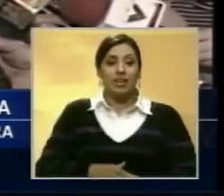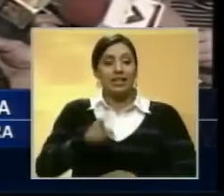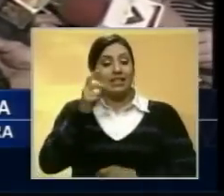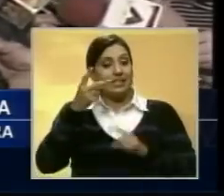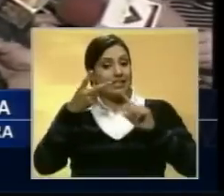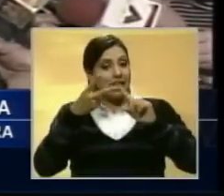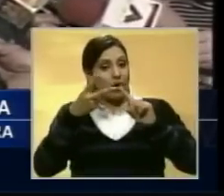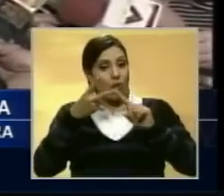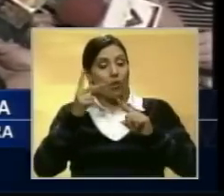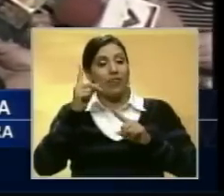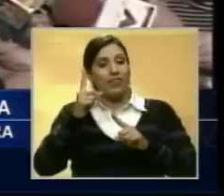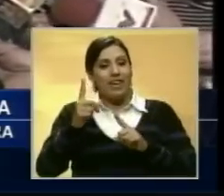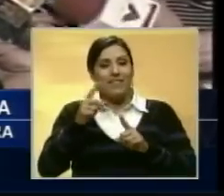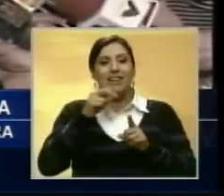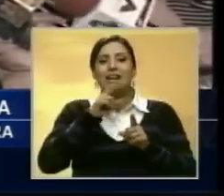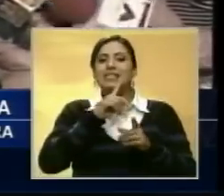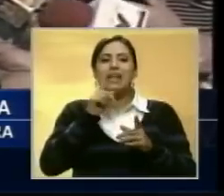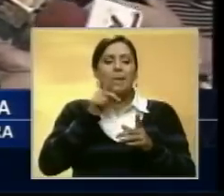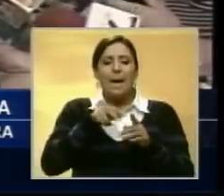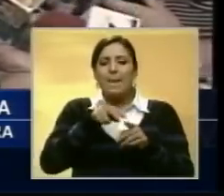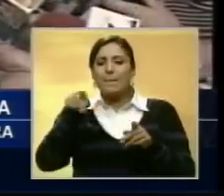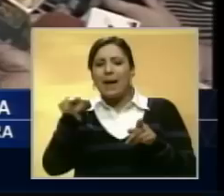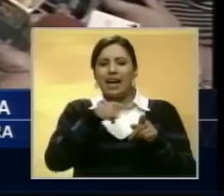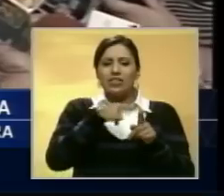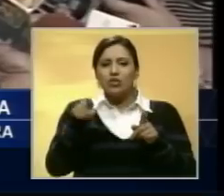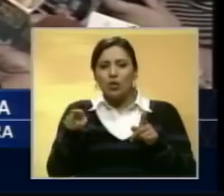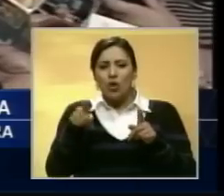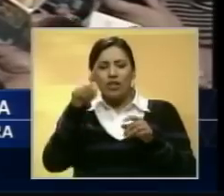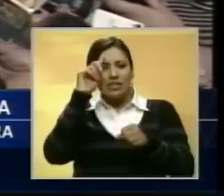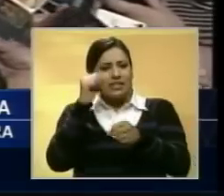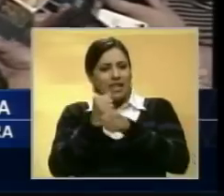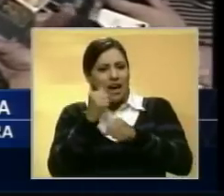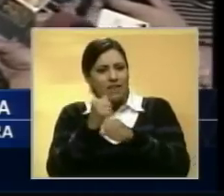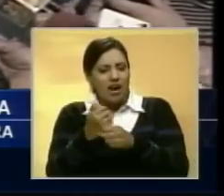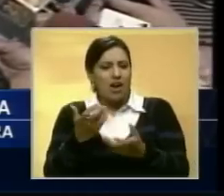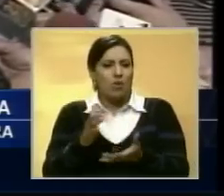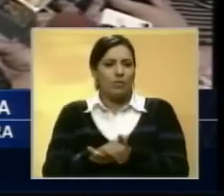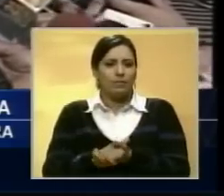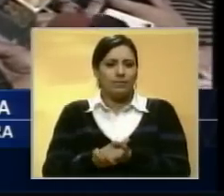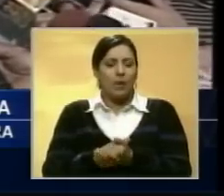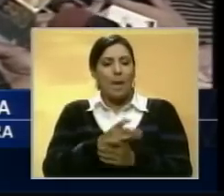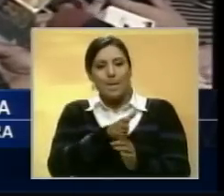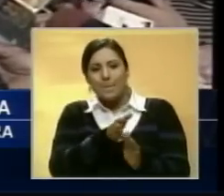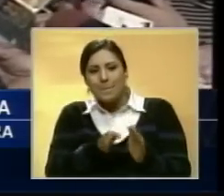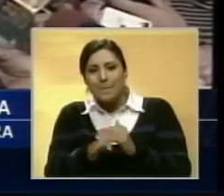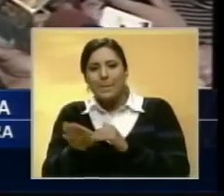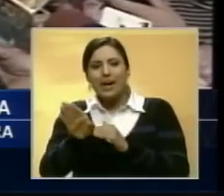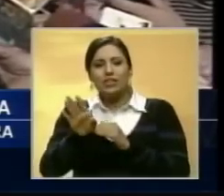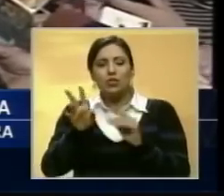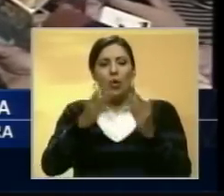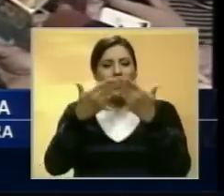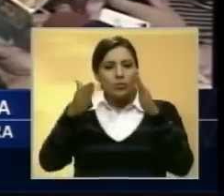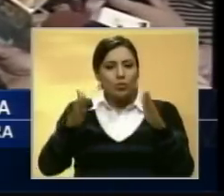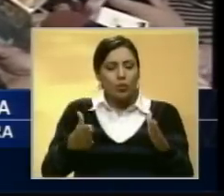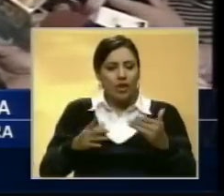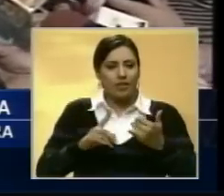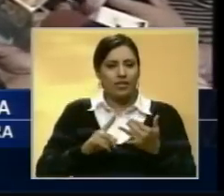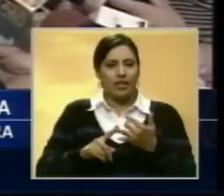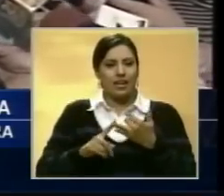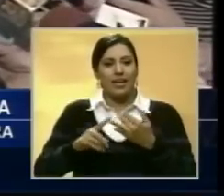Segundo elemento, se habla de pasos laborales, pasos